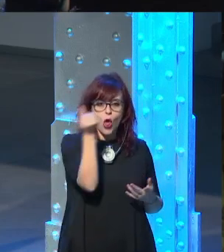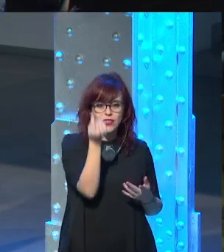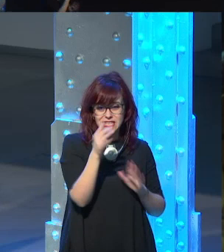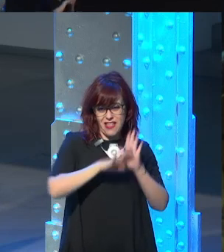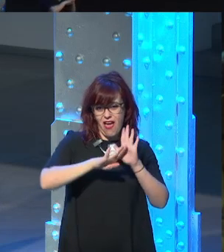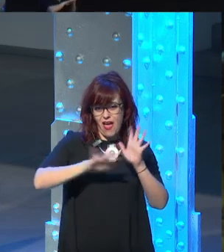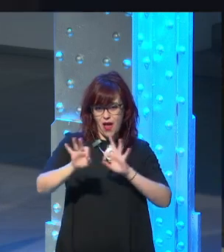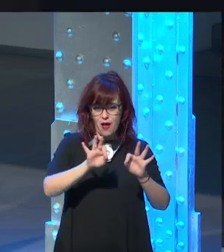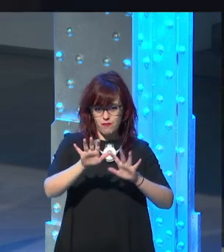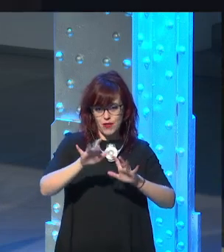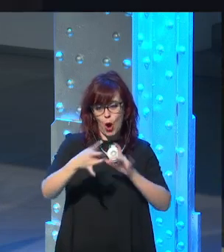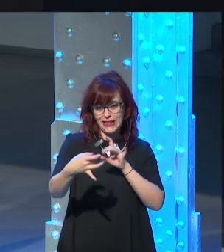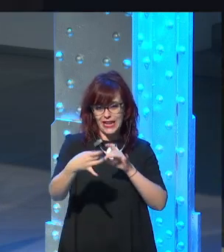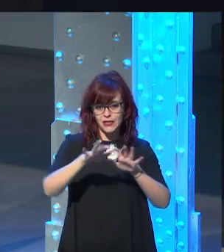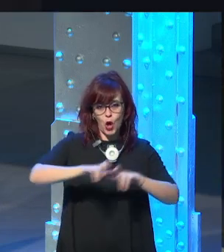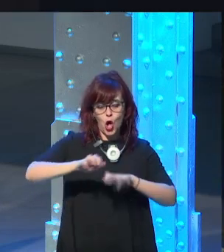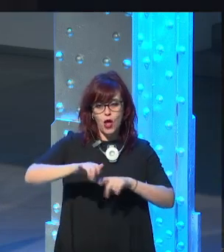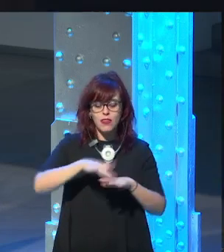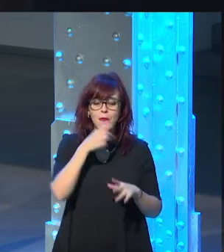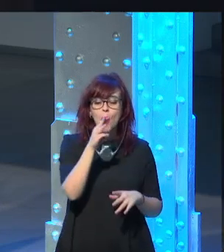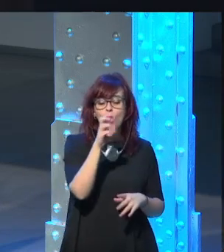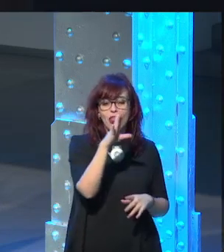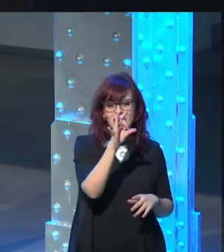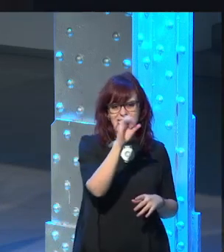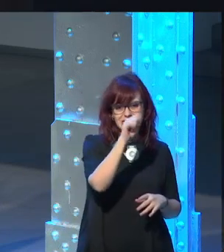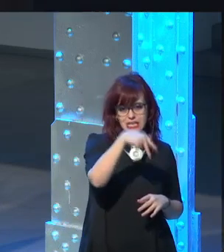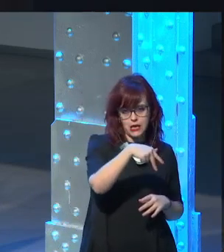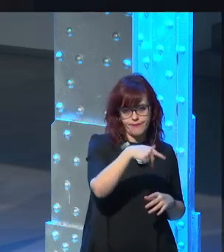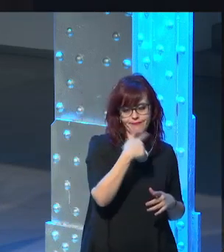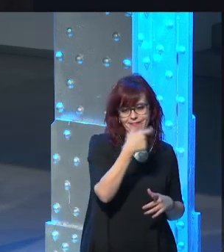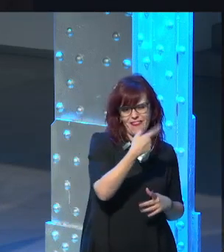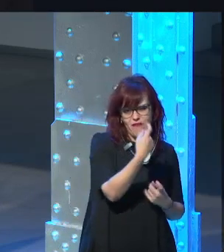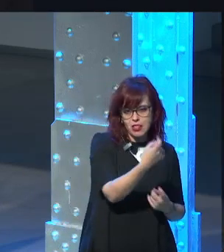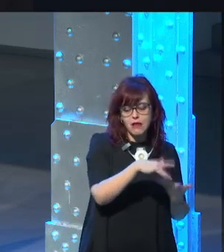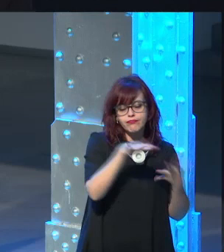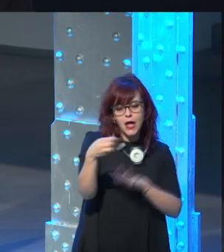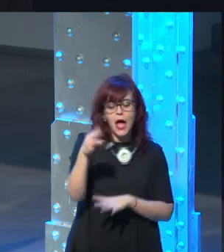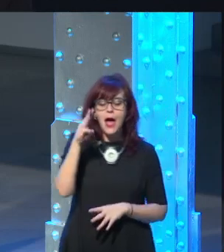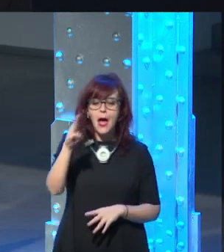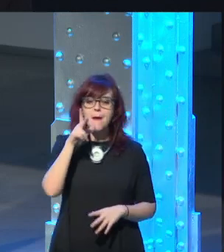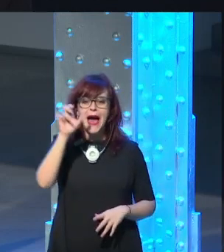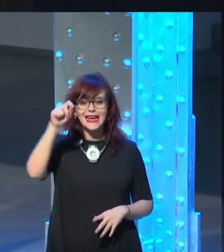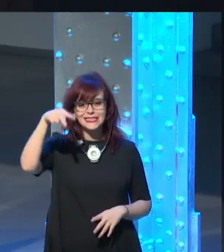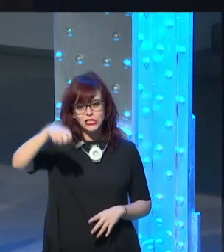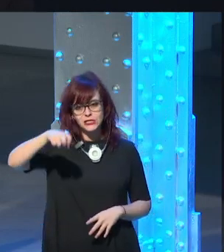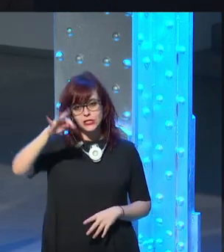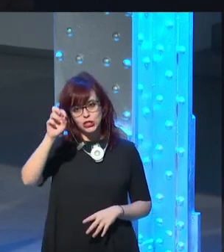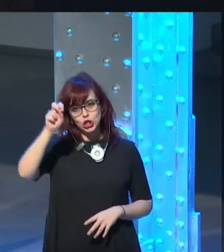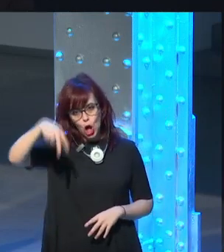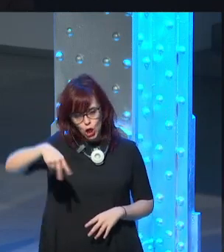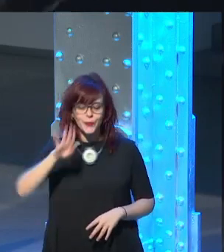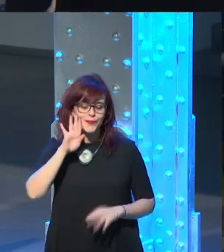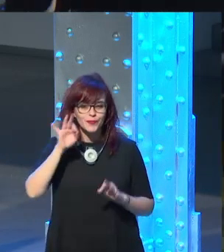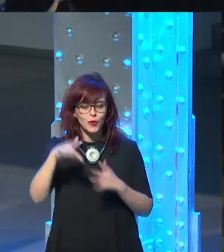el controlador interactivo, ahí Processing se quedaba un poco corto, entonces lo pasé a Python. ¿Y tenéis el código, o